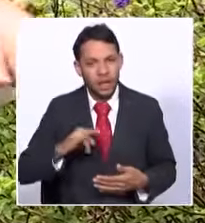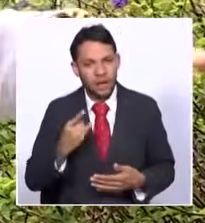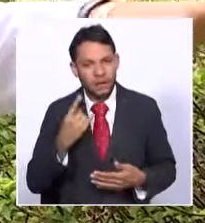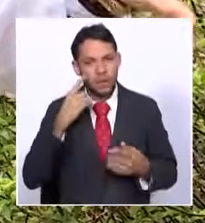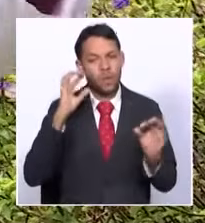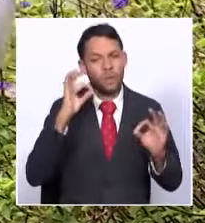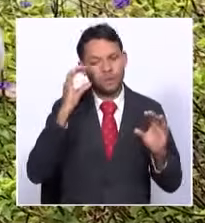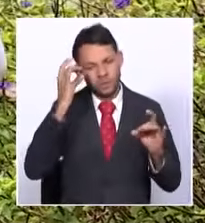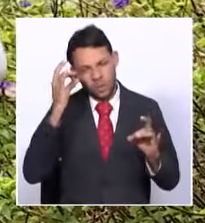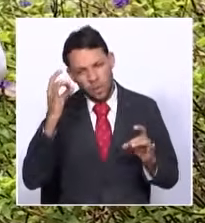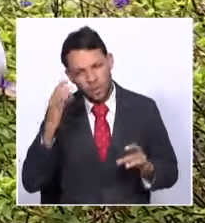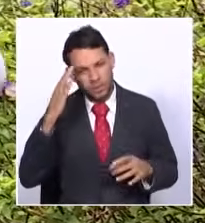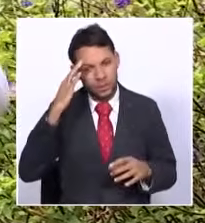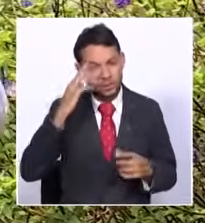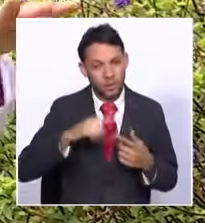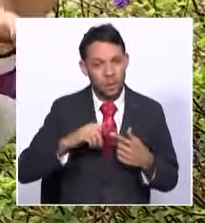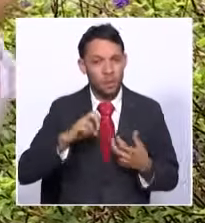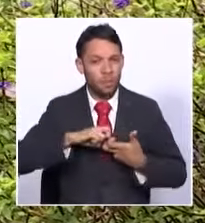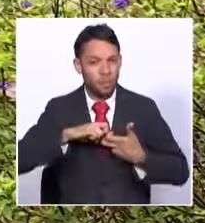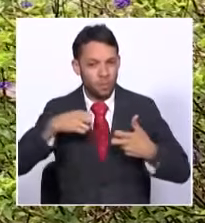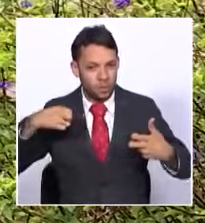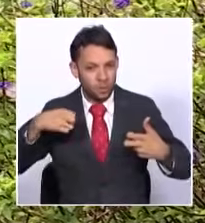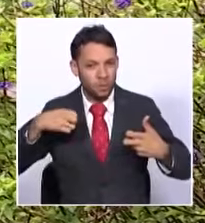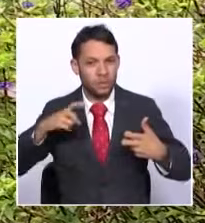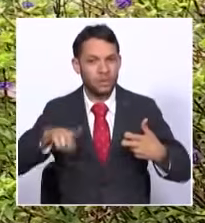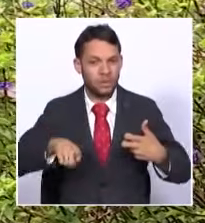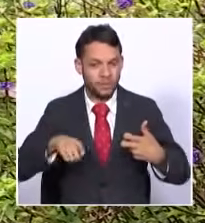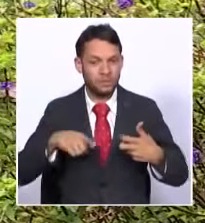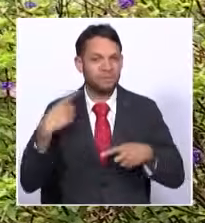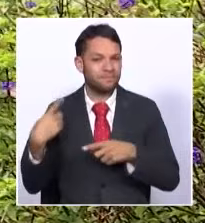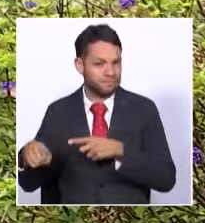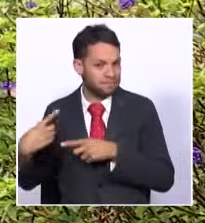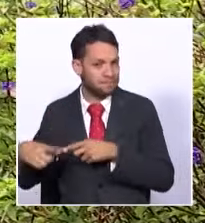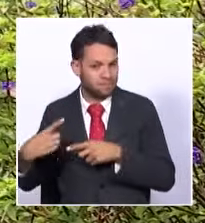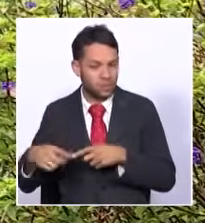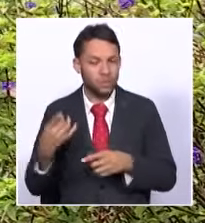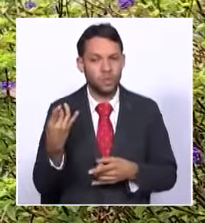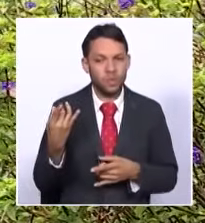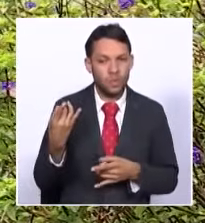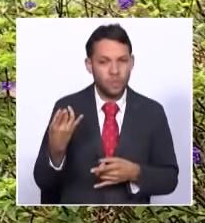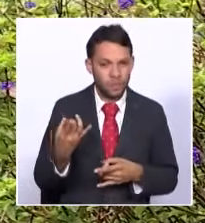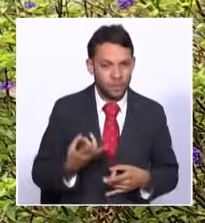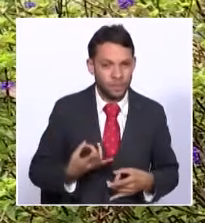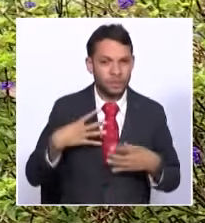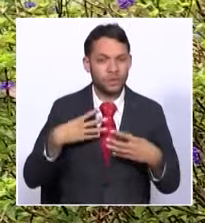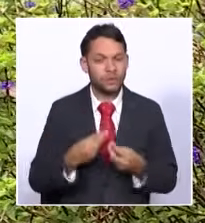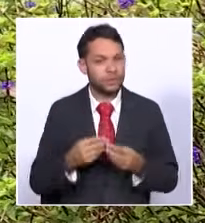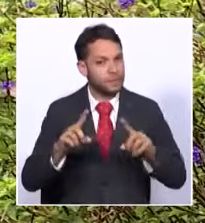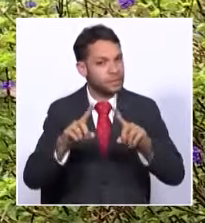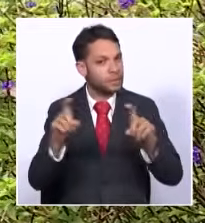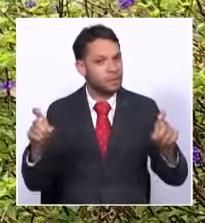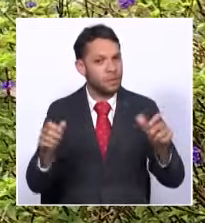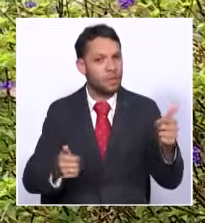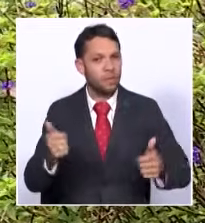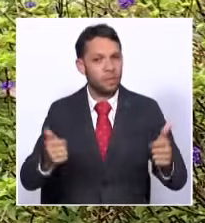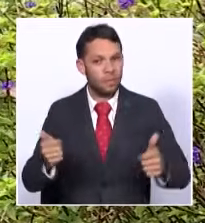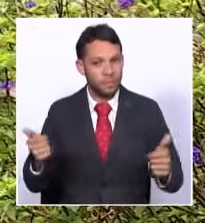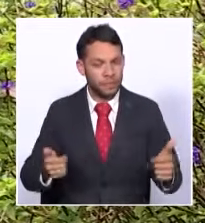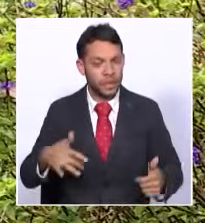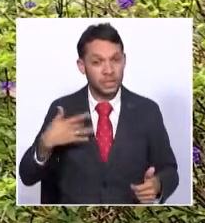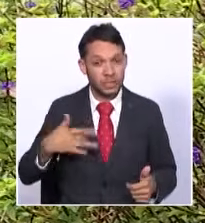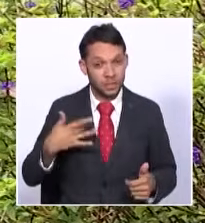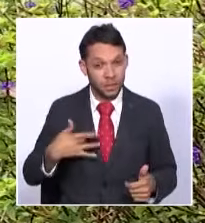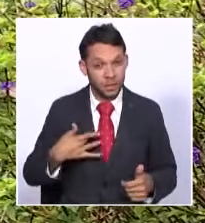cabeza, algo le mandan, muscular, hay de todo. El tema es, ¿para manejar el